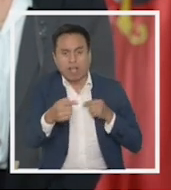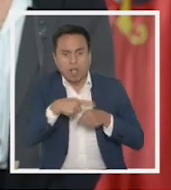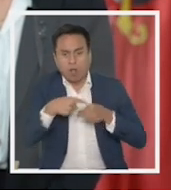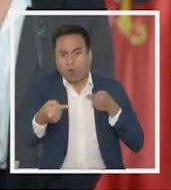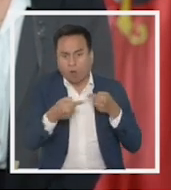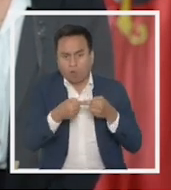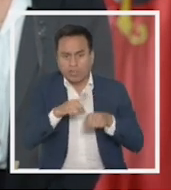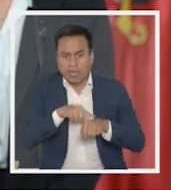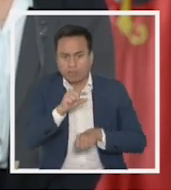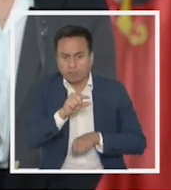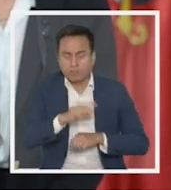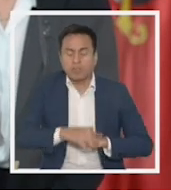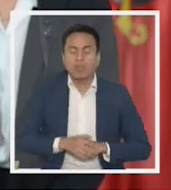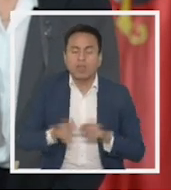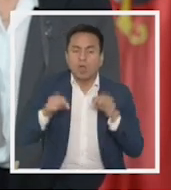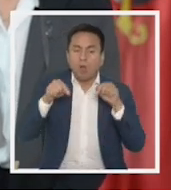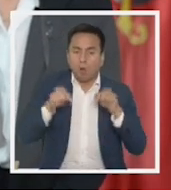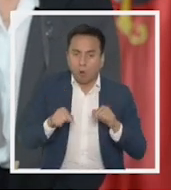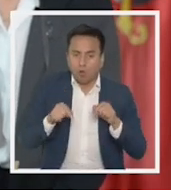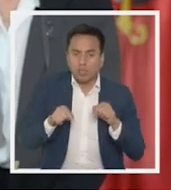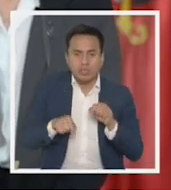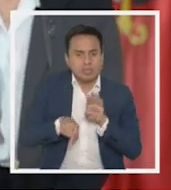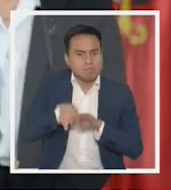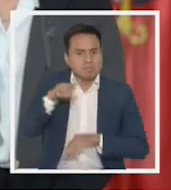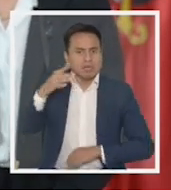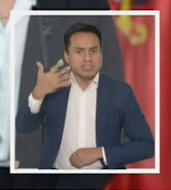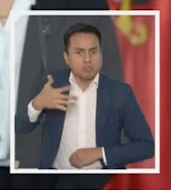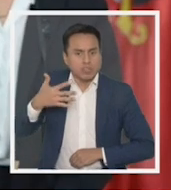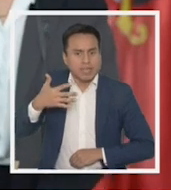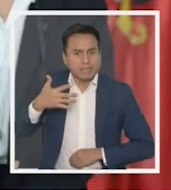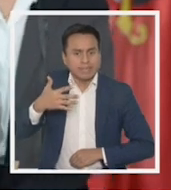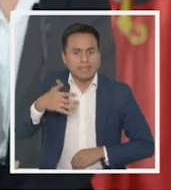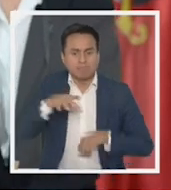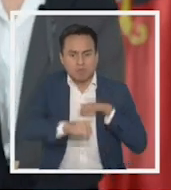nunca desarmar a los criminales, quitarles su poder de fuego.